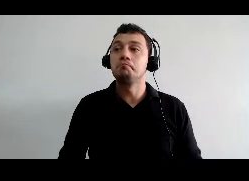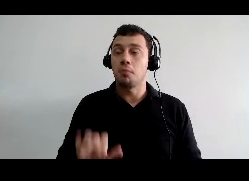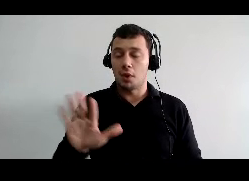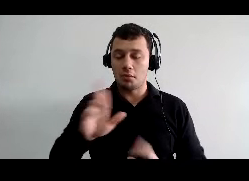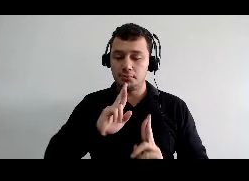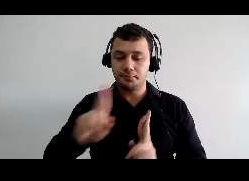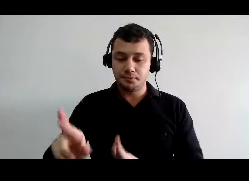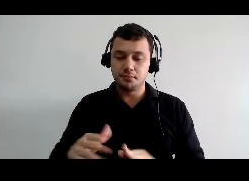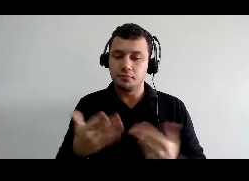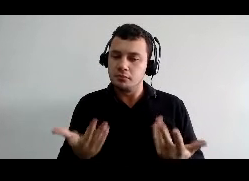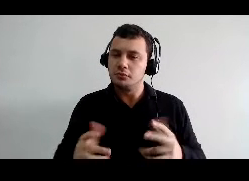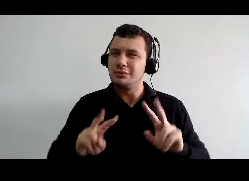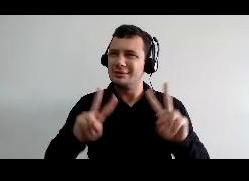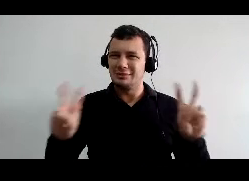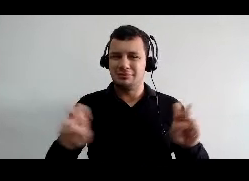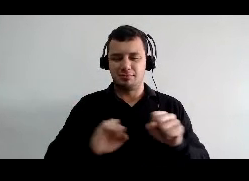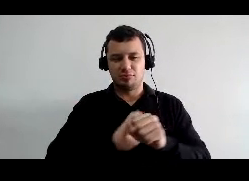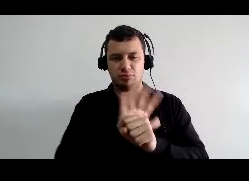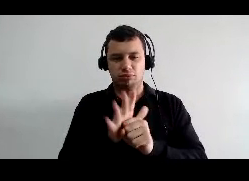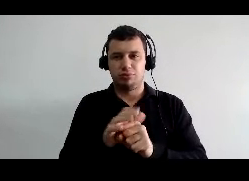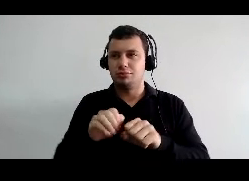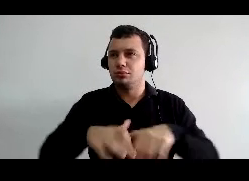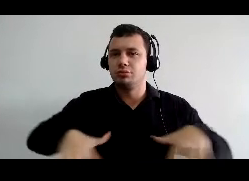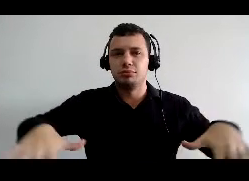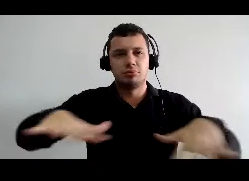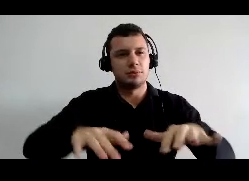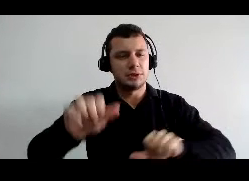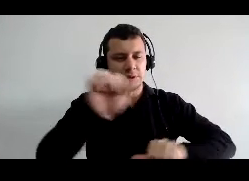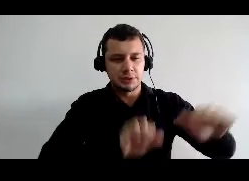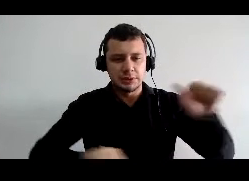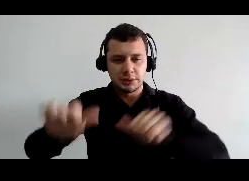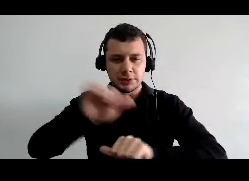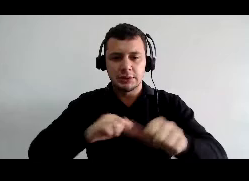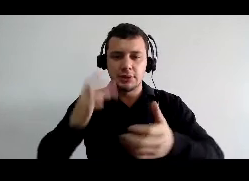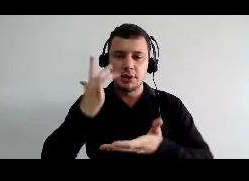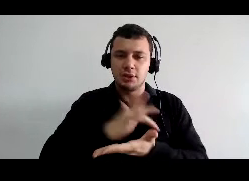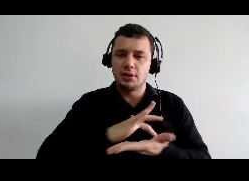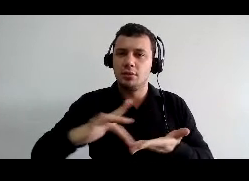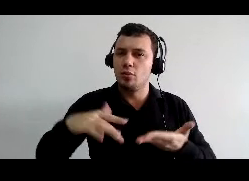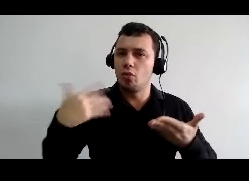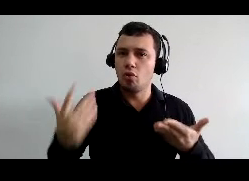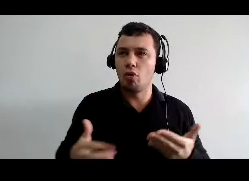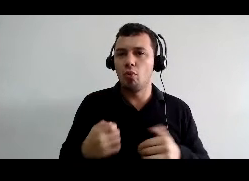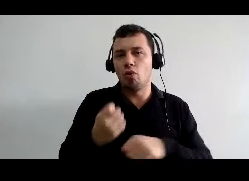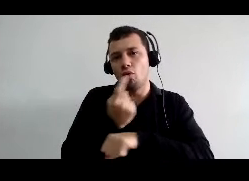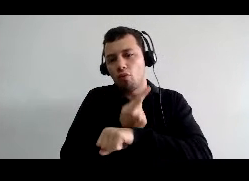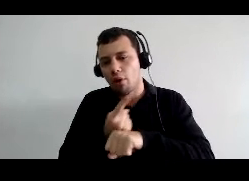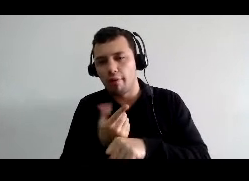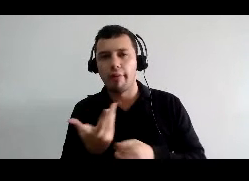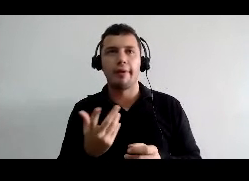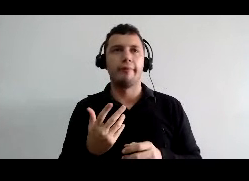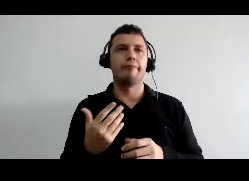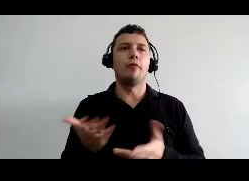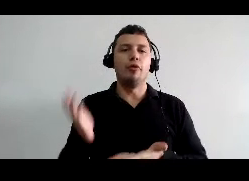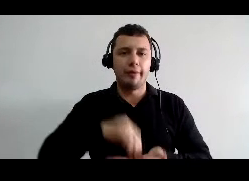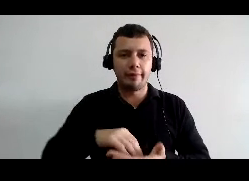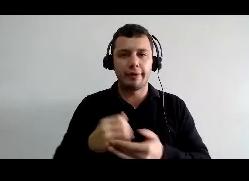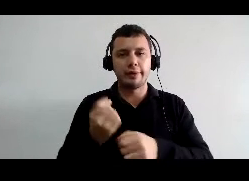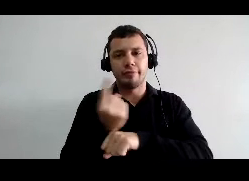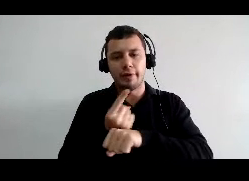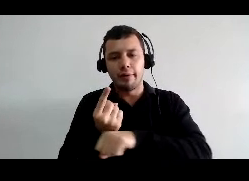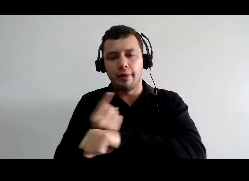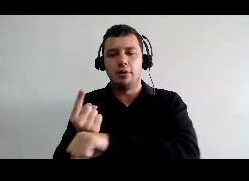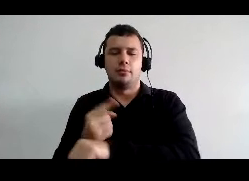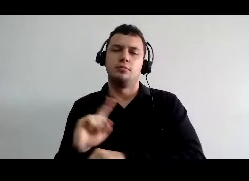lo que se tienen que hacer por decir cada hora, no. se tienen que hacer lo